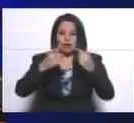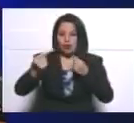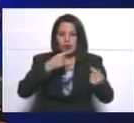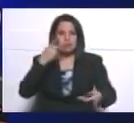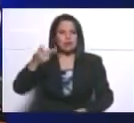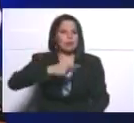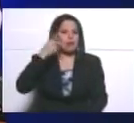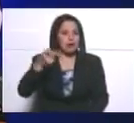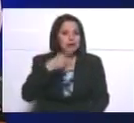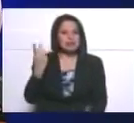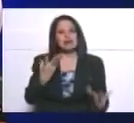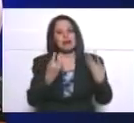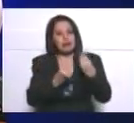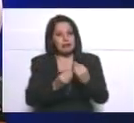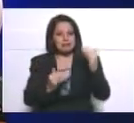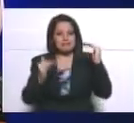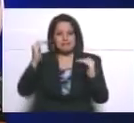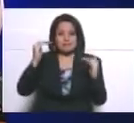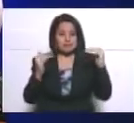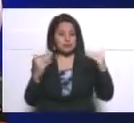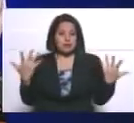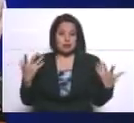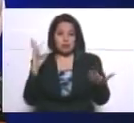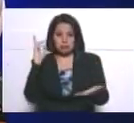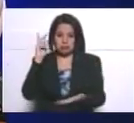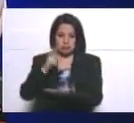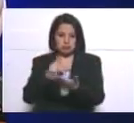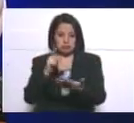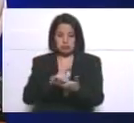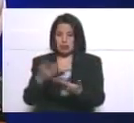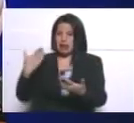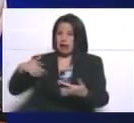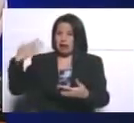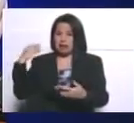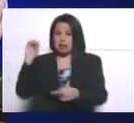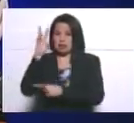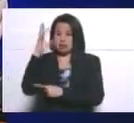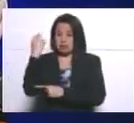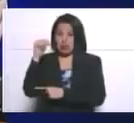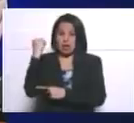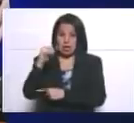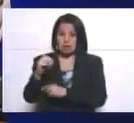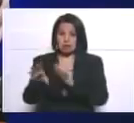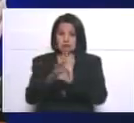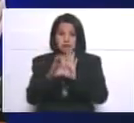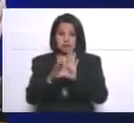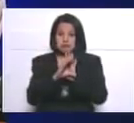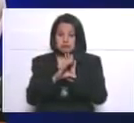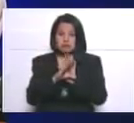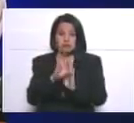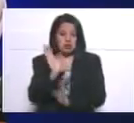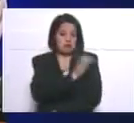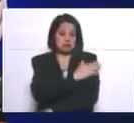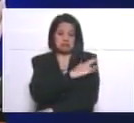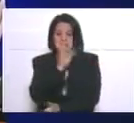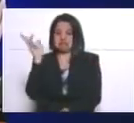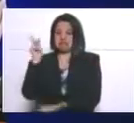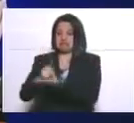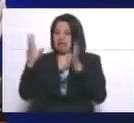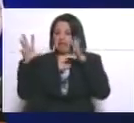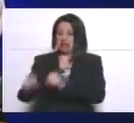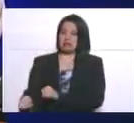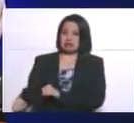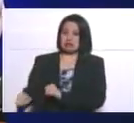la llegada de la oposición venezolana al Parlamento, bueno, que llegaron al Parlamento no a legislar, sino simplemente a desestabilizar